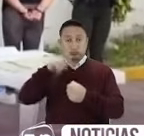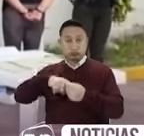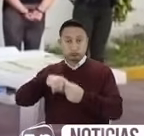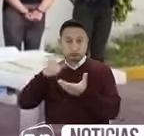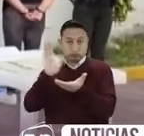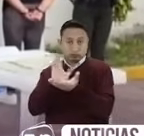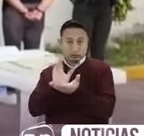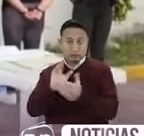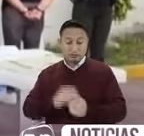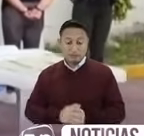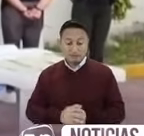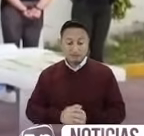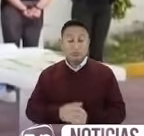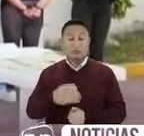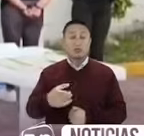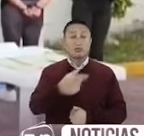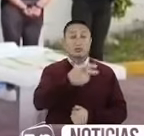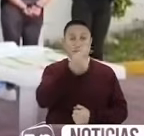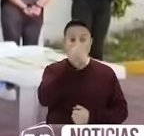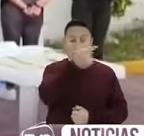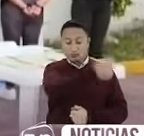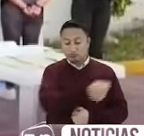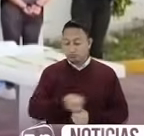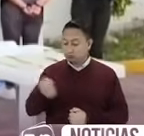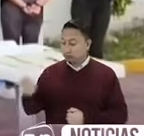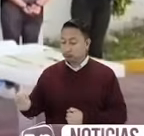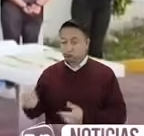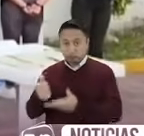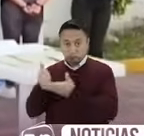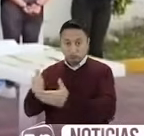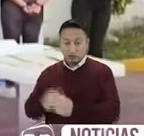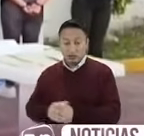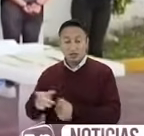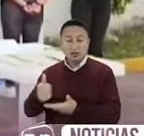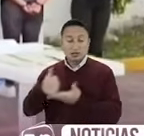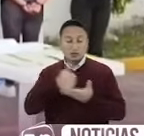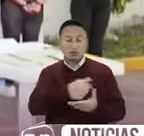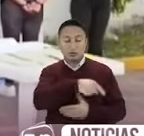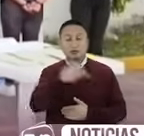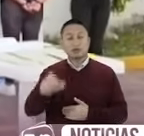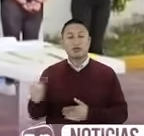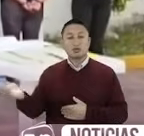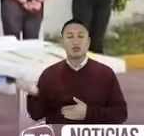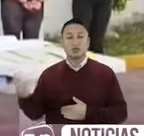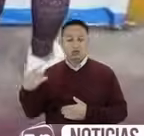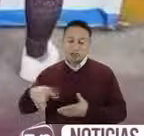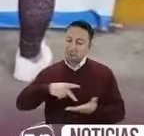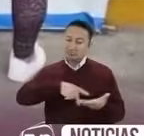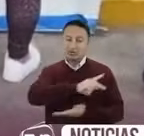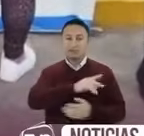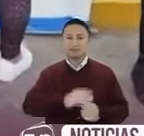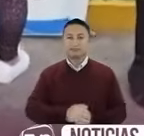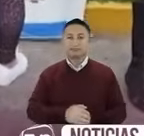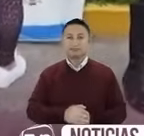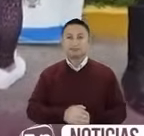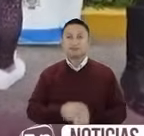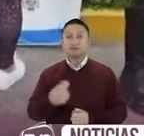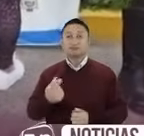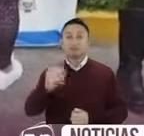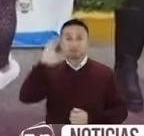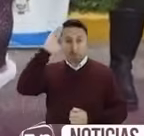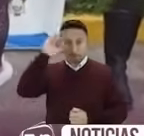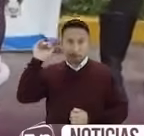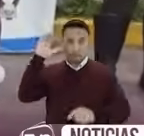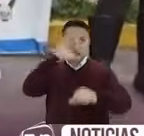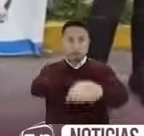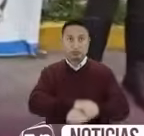suma monetaria de dinero iban a proceder a jubilar a la señora para que reciba su pensión. El rápido accionar de la Policía Nacional logró